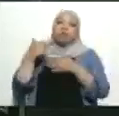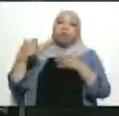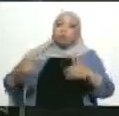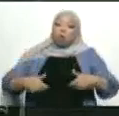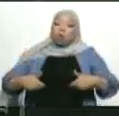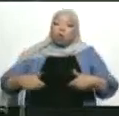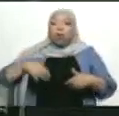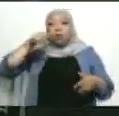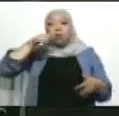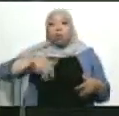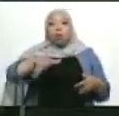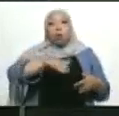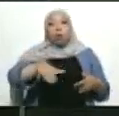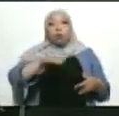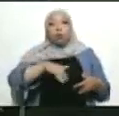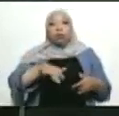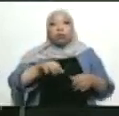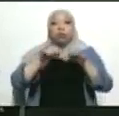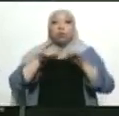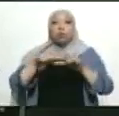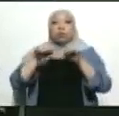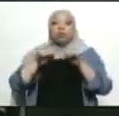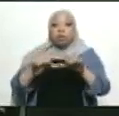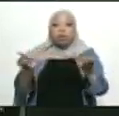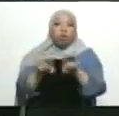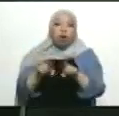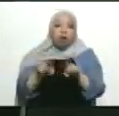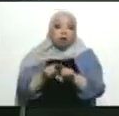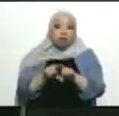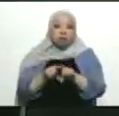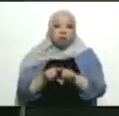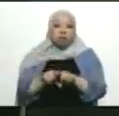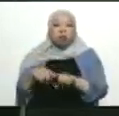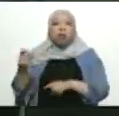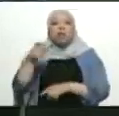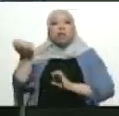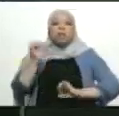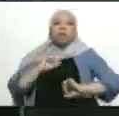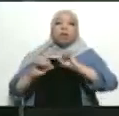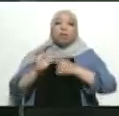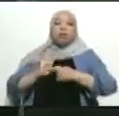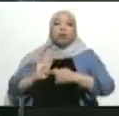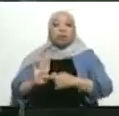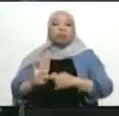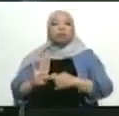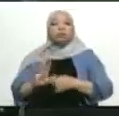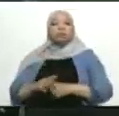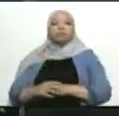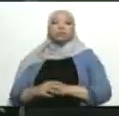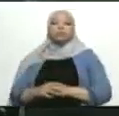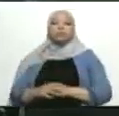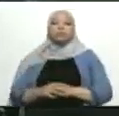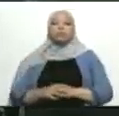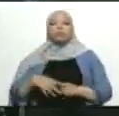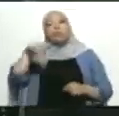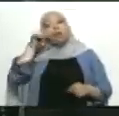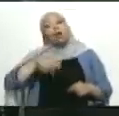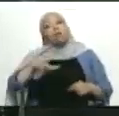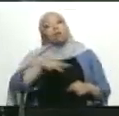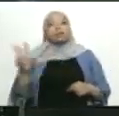este pueblo. Y seguirá valiendo la pena. Porque hemos demostrado que cuando el pueblo de